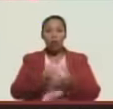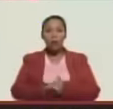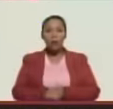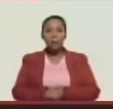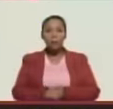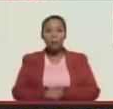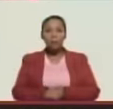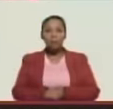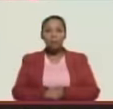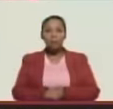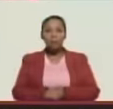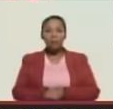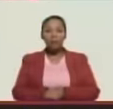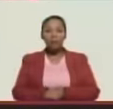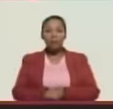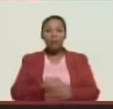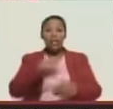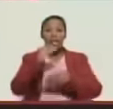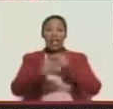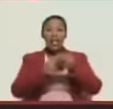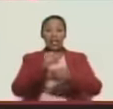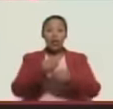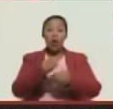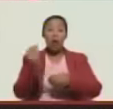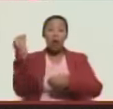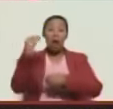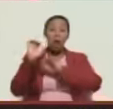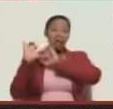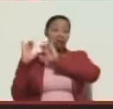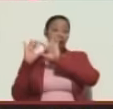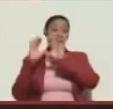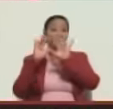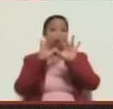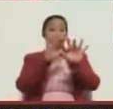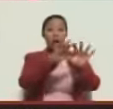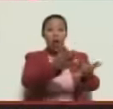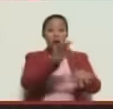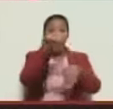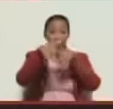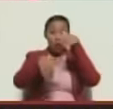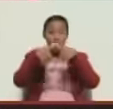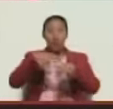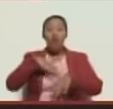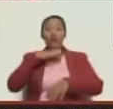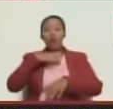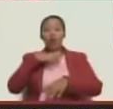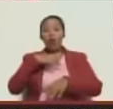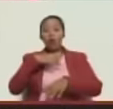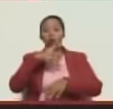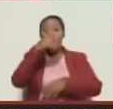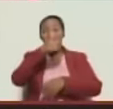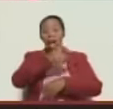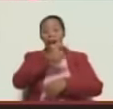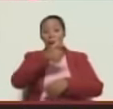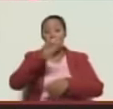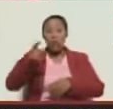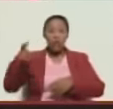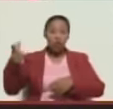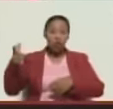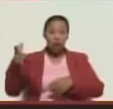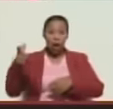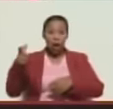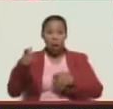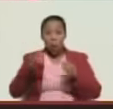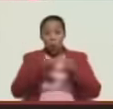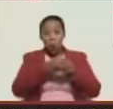se triplicó la votación por mesa electoral hecho que reafirma el récord